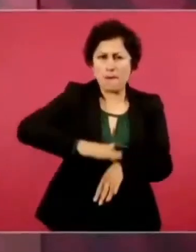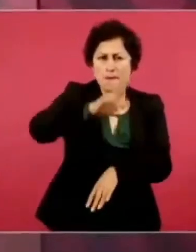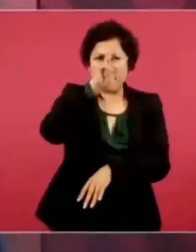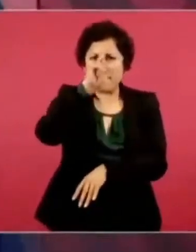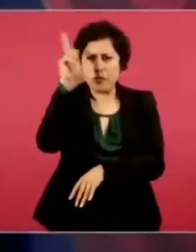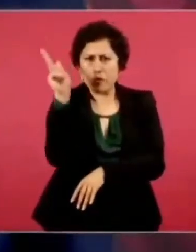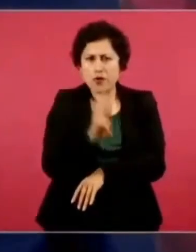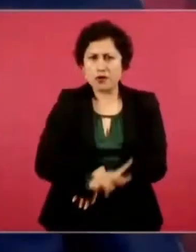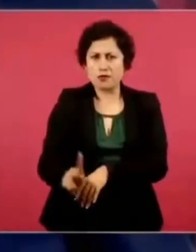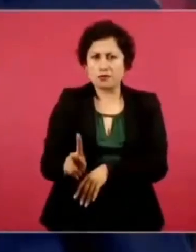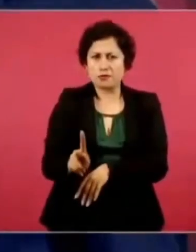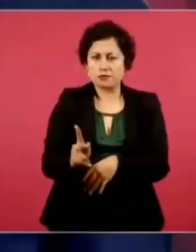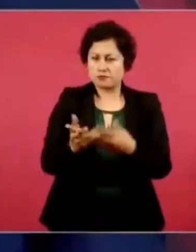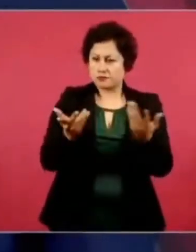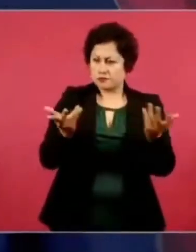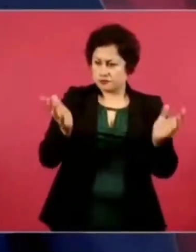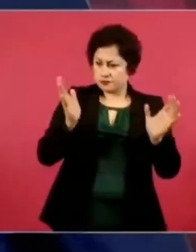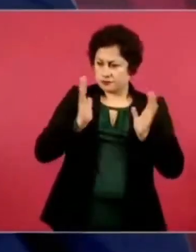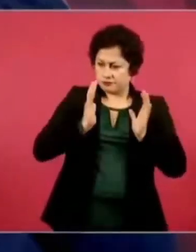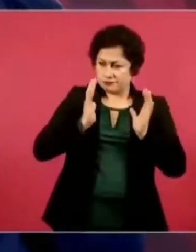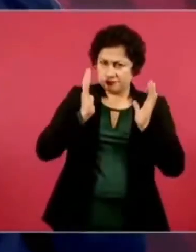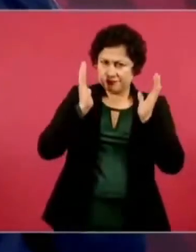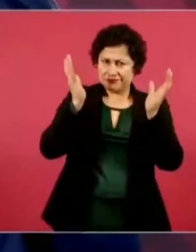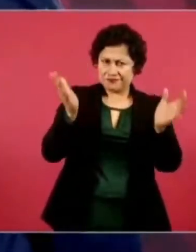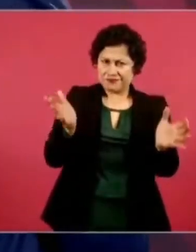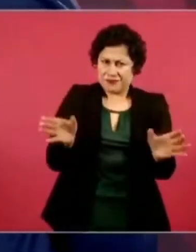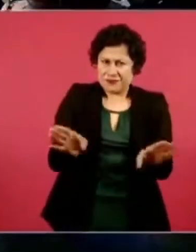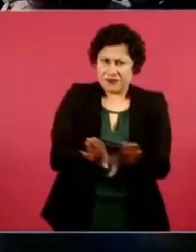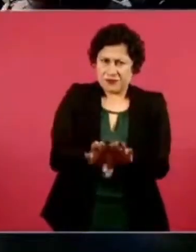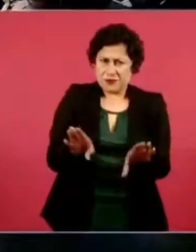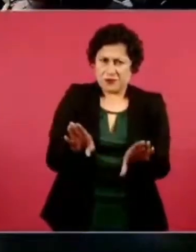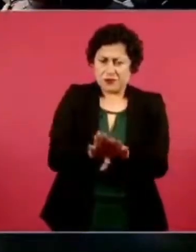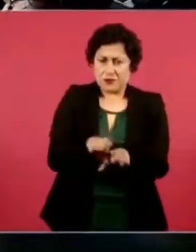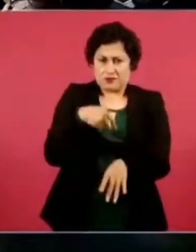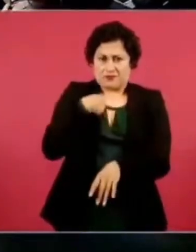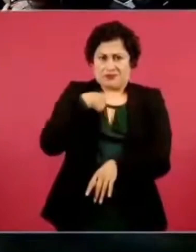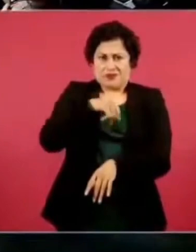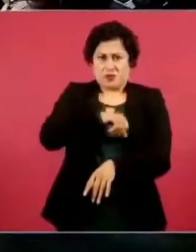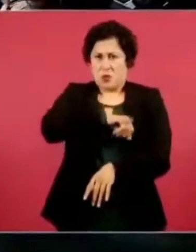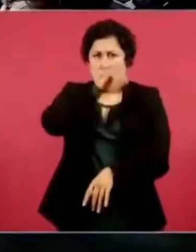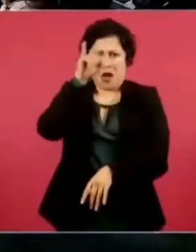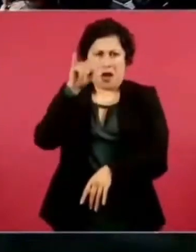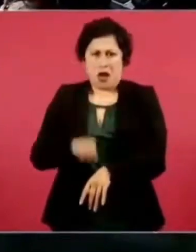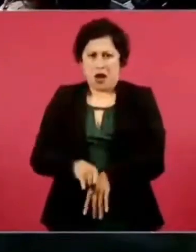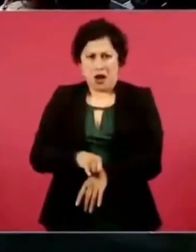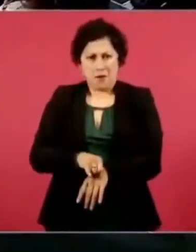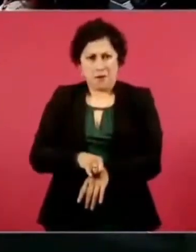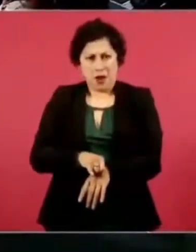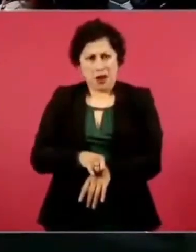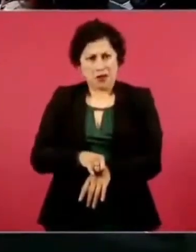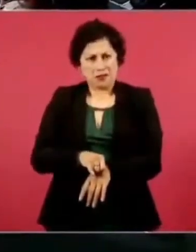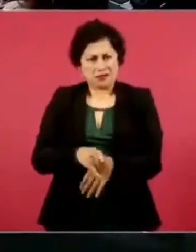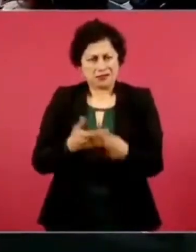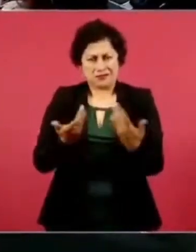Si yo no es lógico las cifras. he permitido la represión